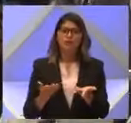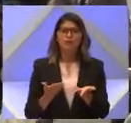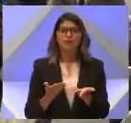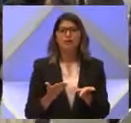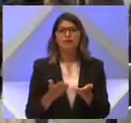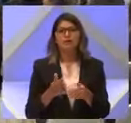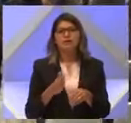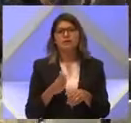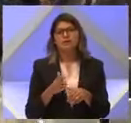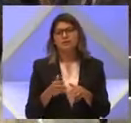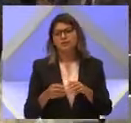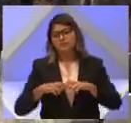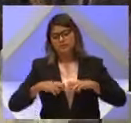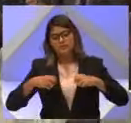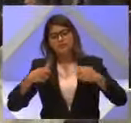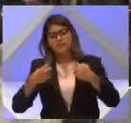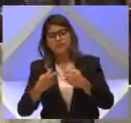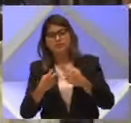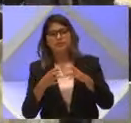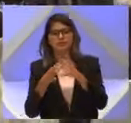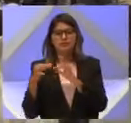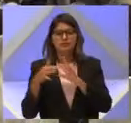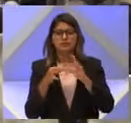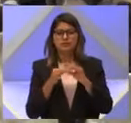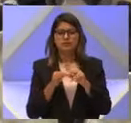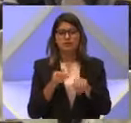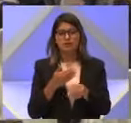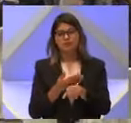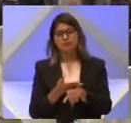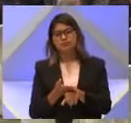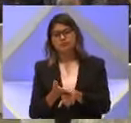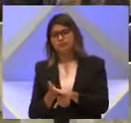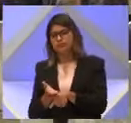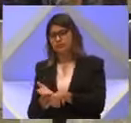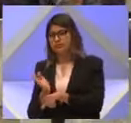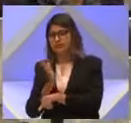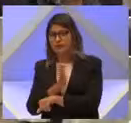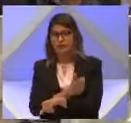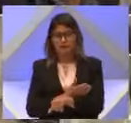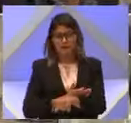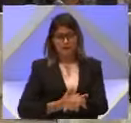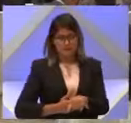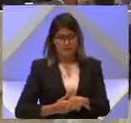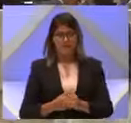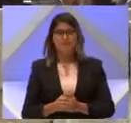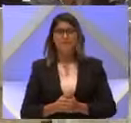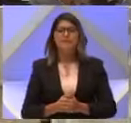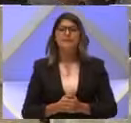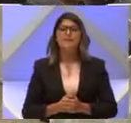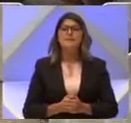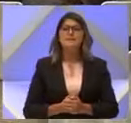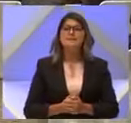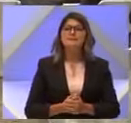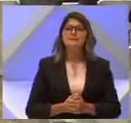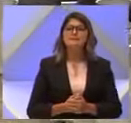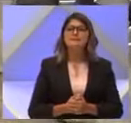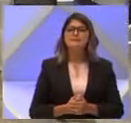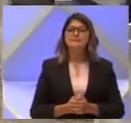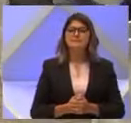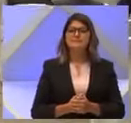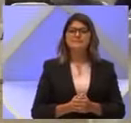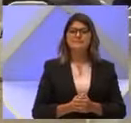la mesa de trabajo de la tarde precisamente para que nos ofrezcan